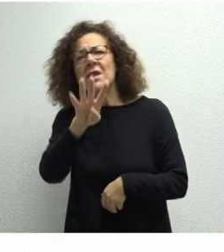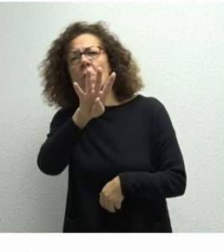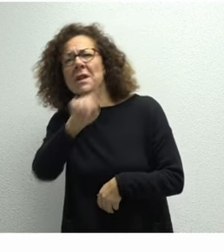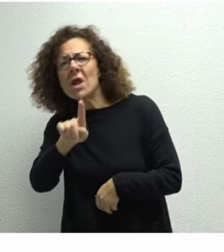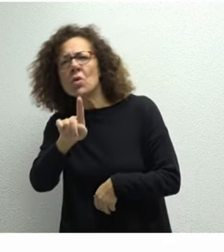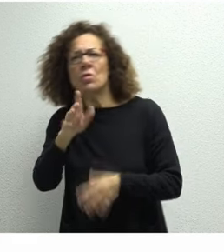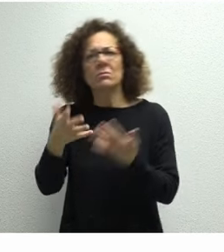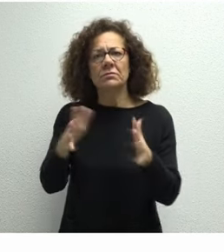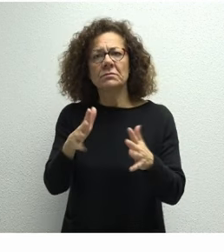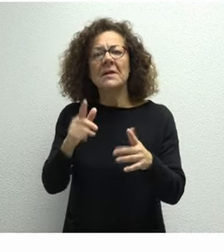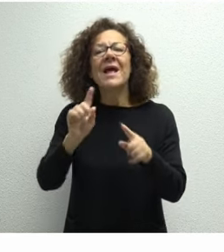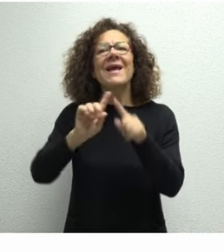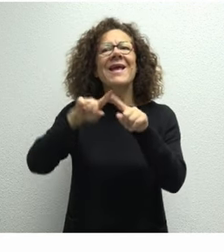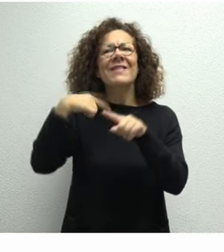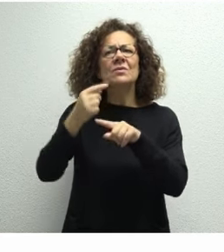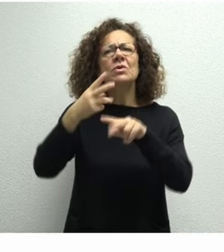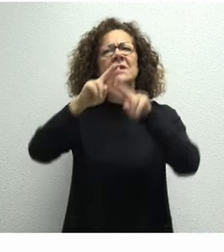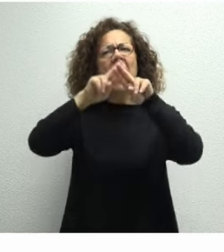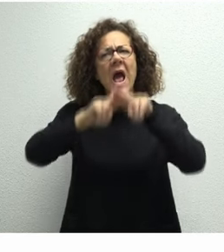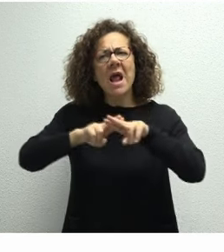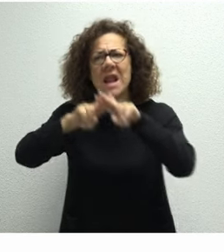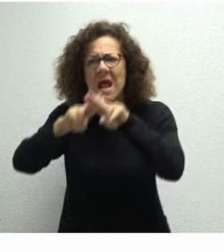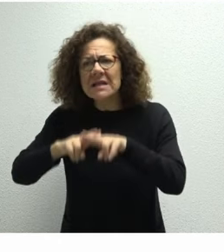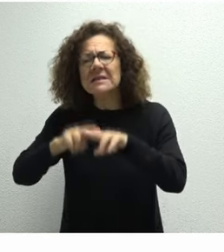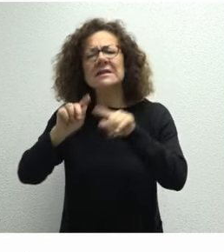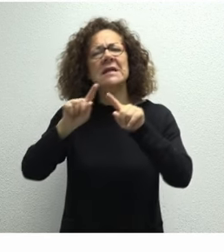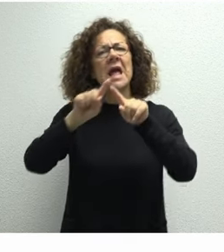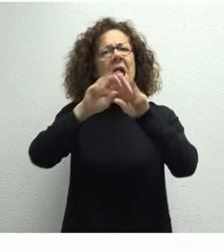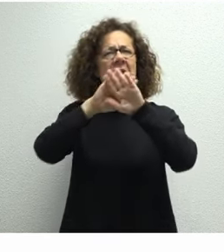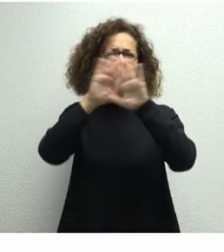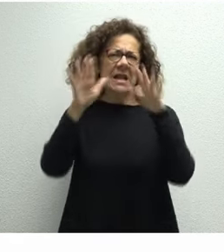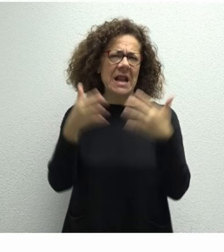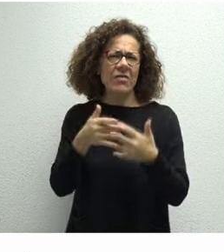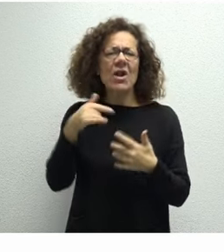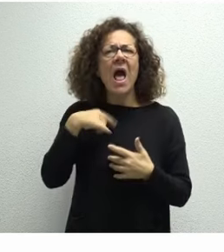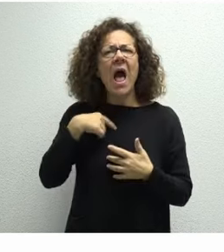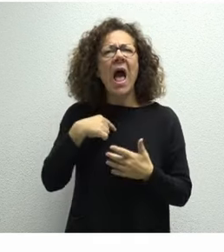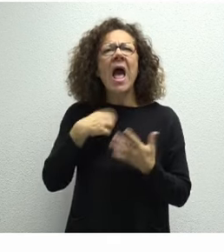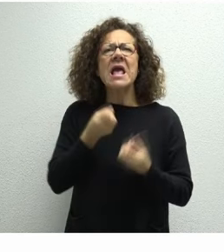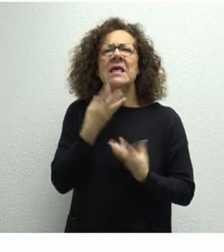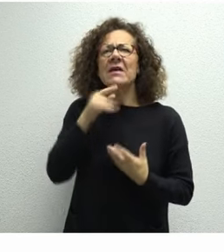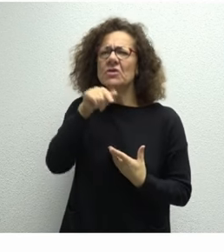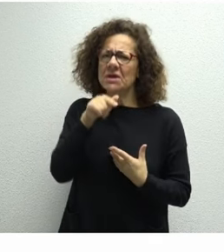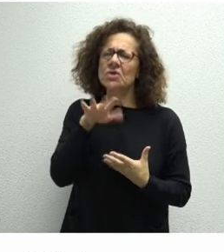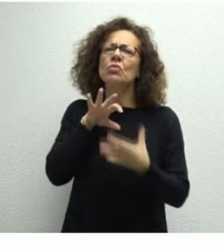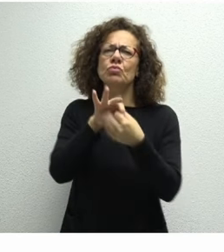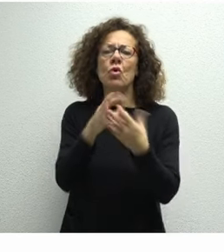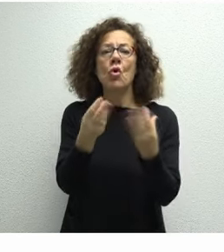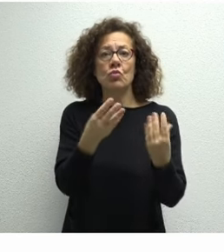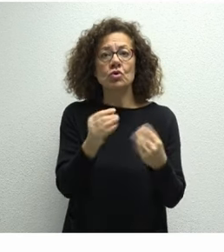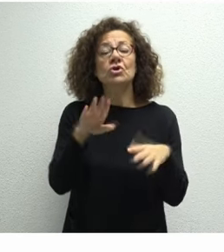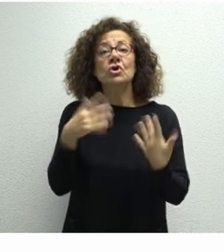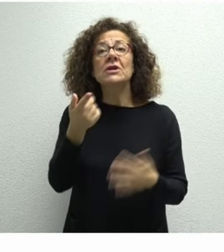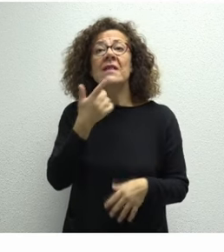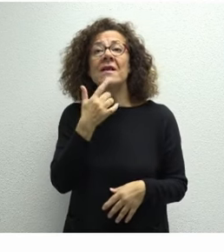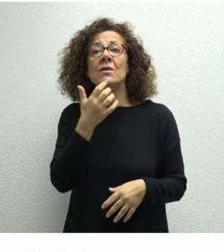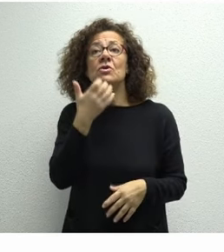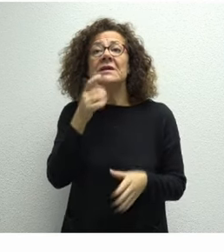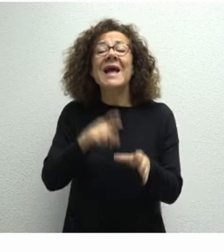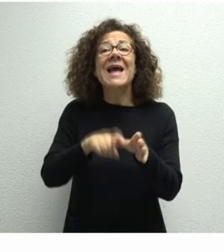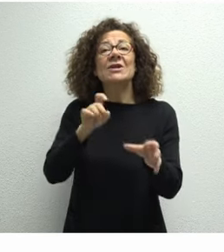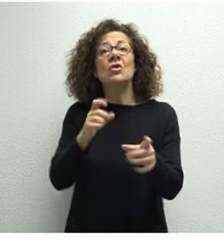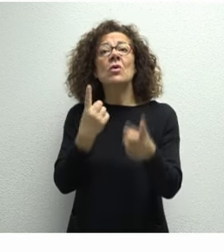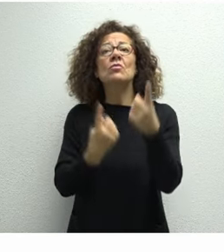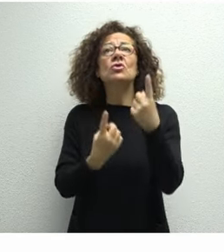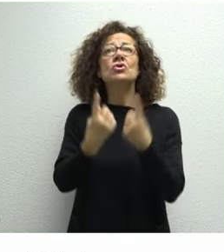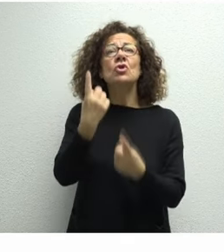leó después de metaanálisis internacional y hay muchos datos sobre eso no eh Y bueno diríamos que si excluimos